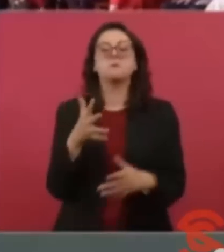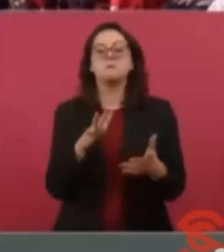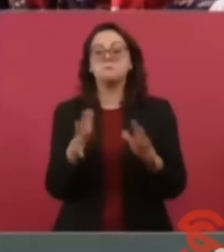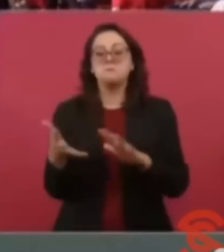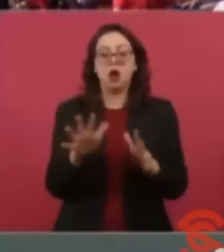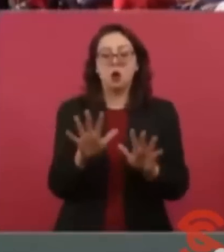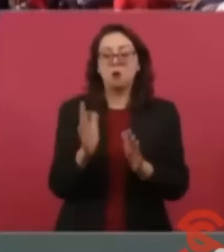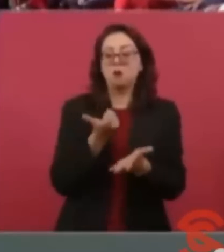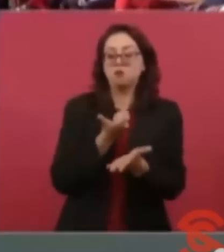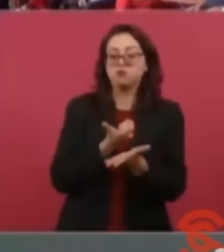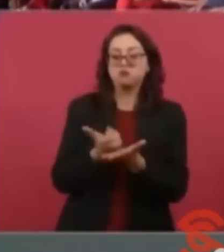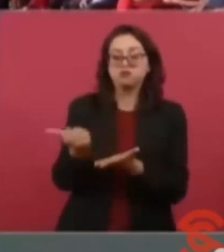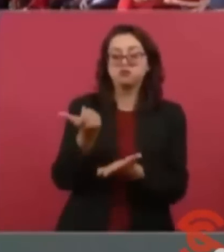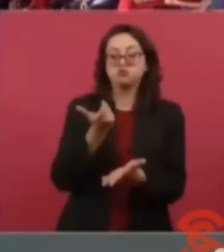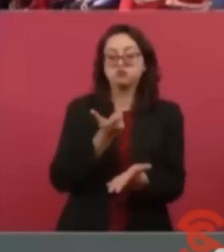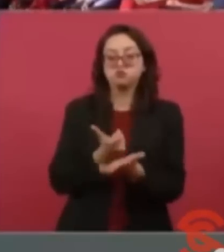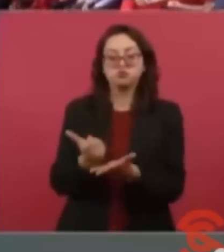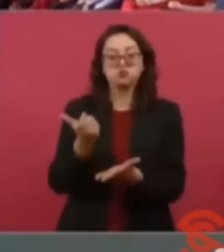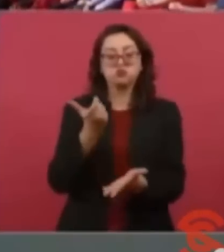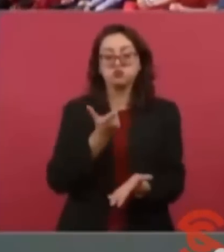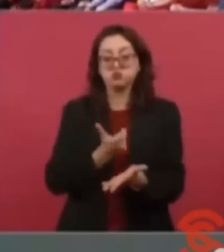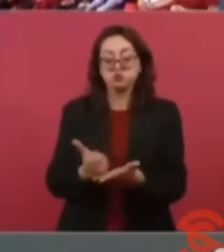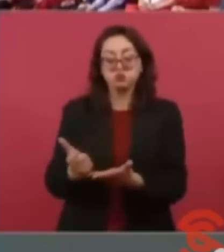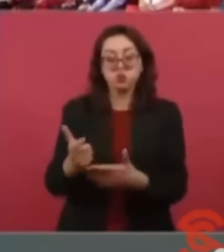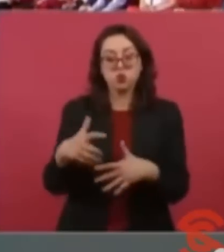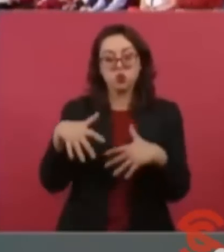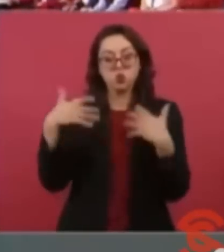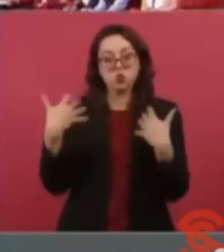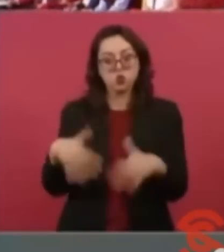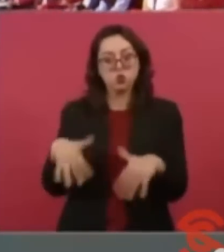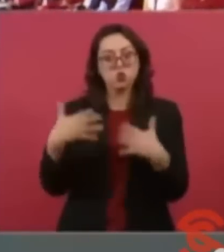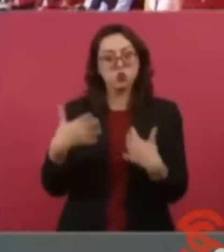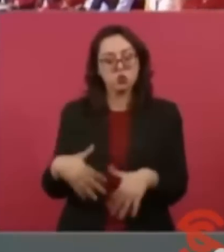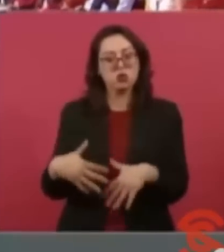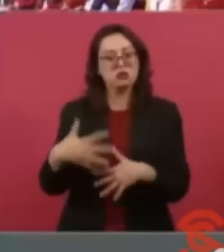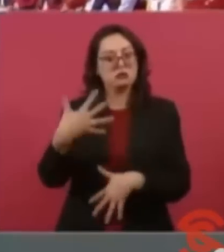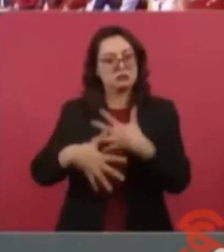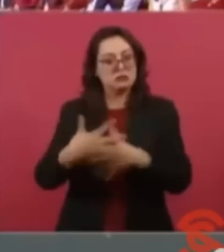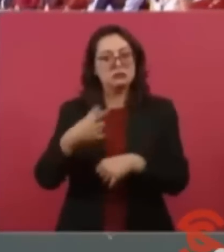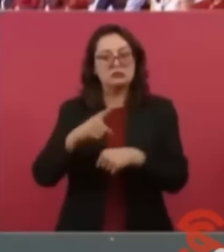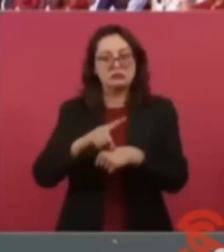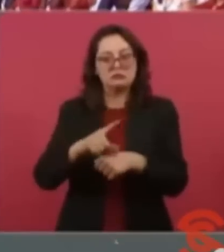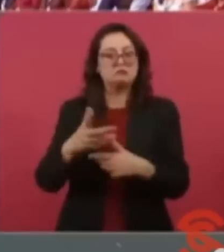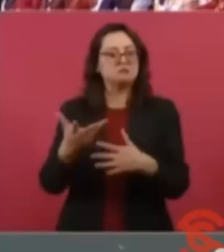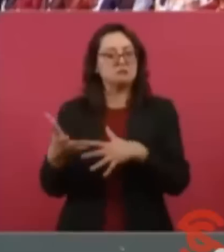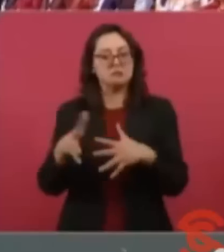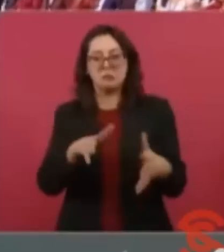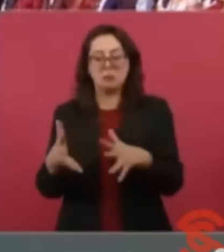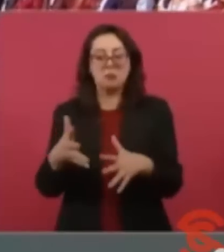promedio, como no había sucedido nunca,